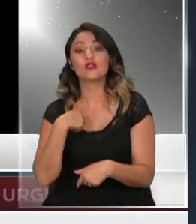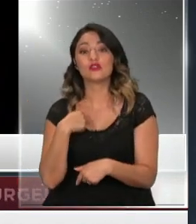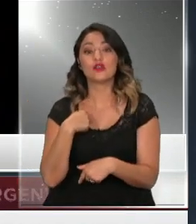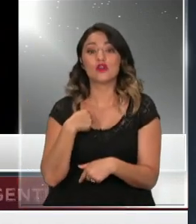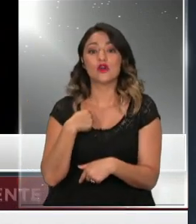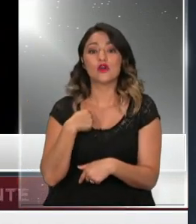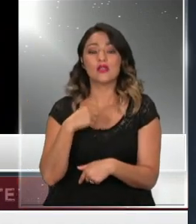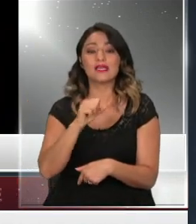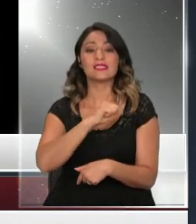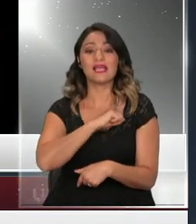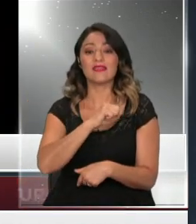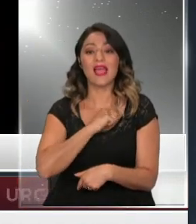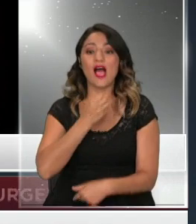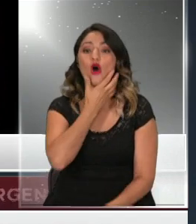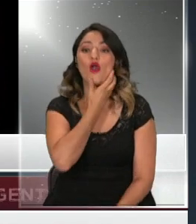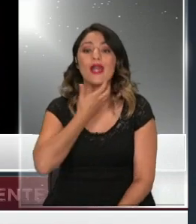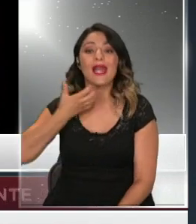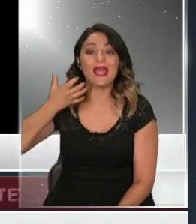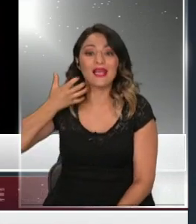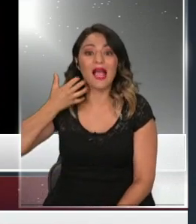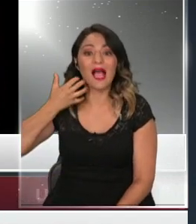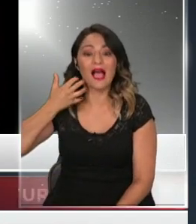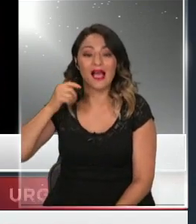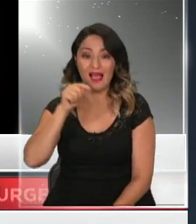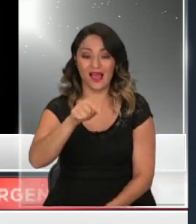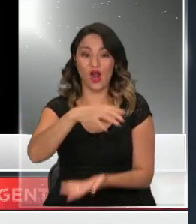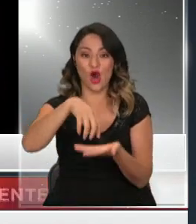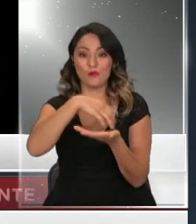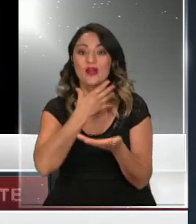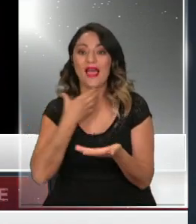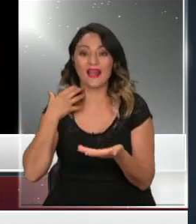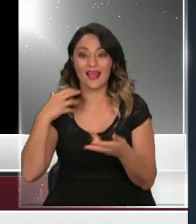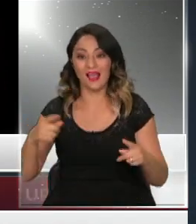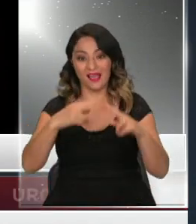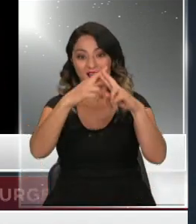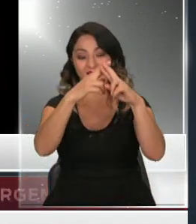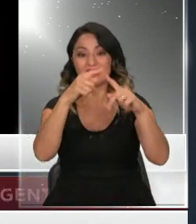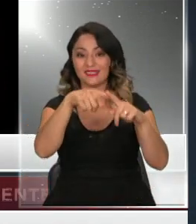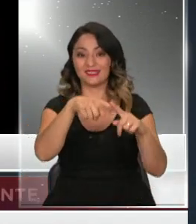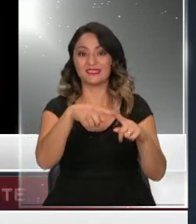de la comuna de Renca, Santiago de Chile. ¿Cuándo llegaron? Mire, llegamos el día...